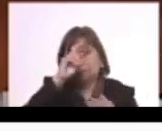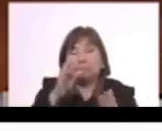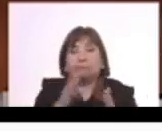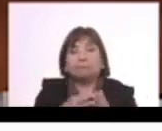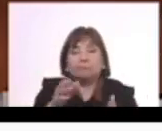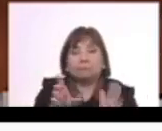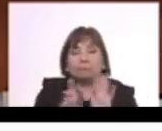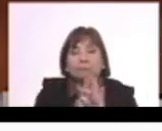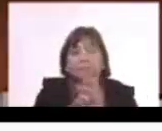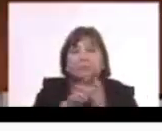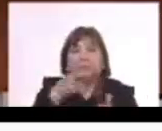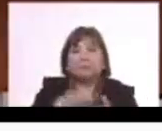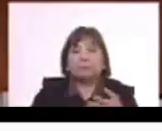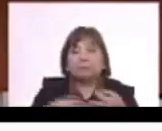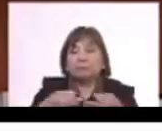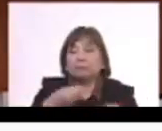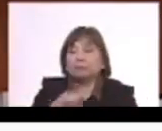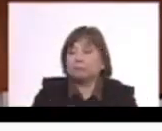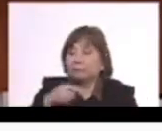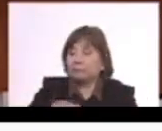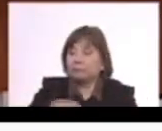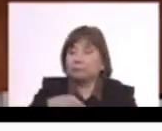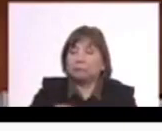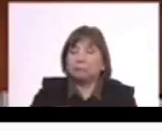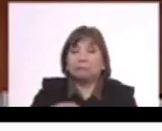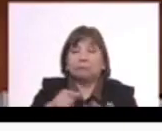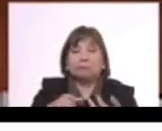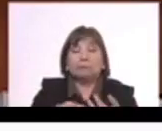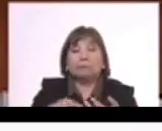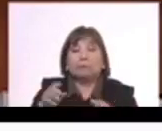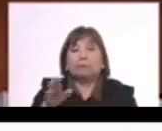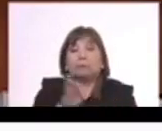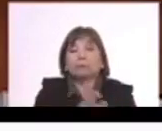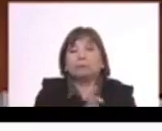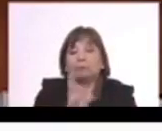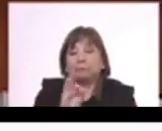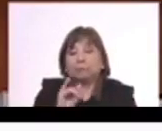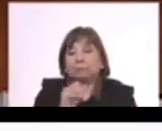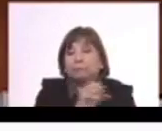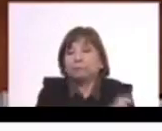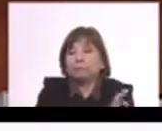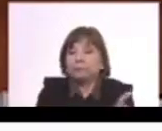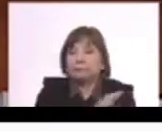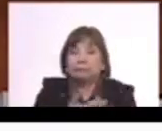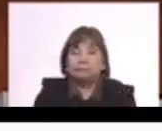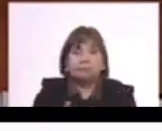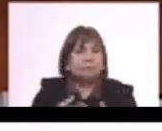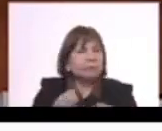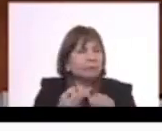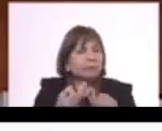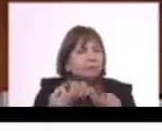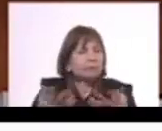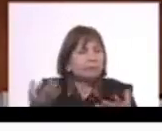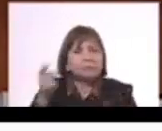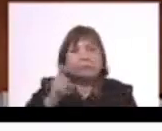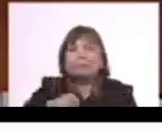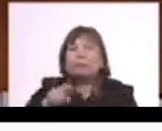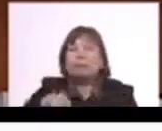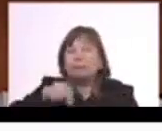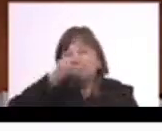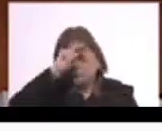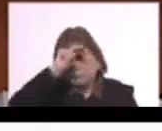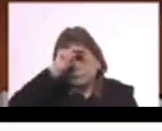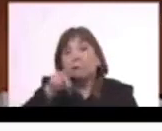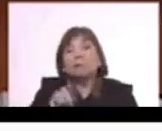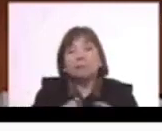las leyes de presupuesto, de endeudamiento y de equilibrio fiscal. Y si bien es cierto, todavía hay muchas necesidades en